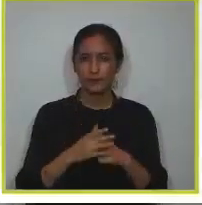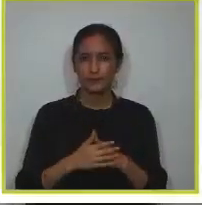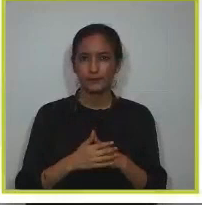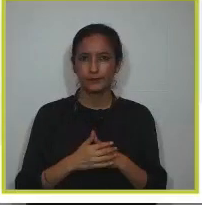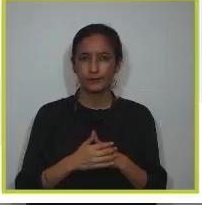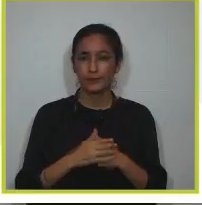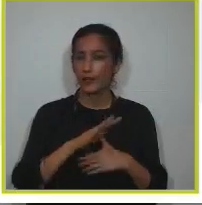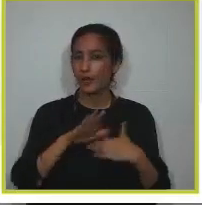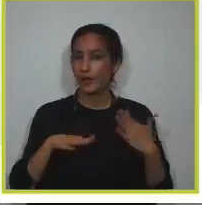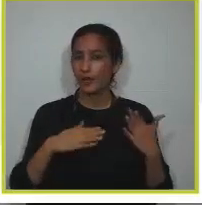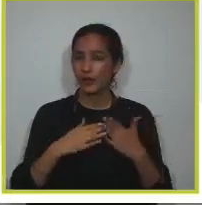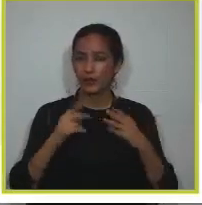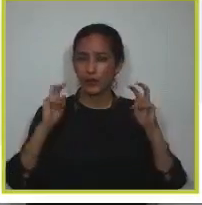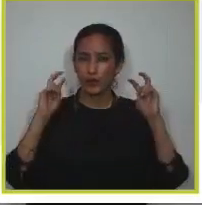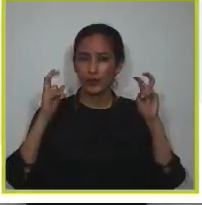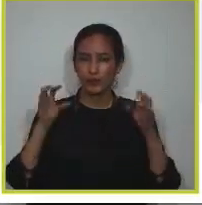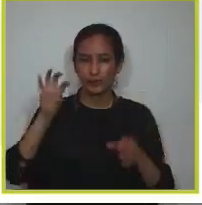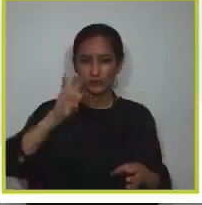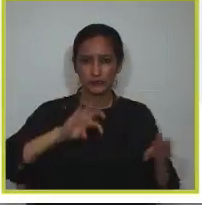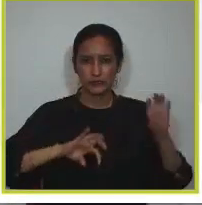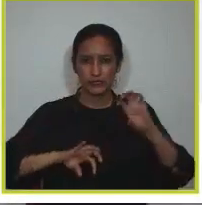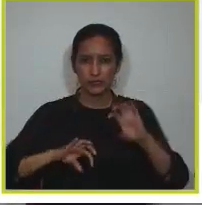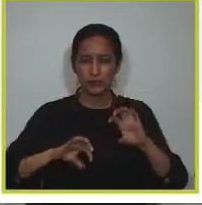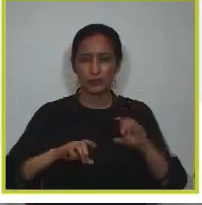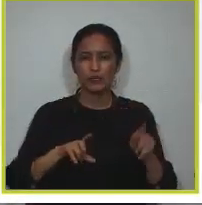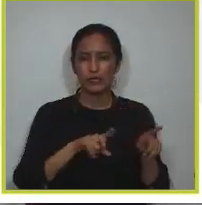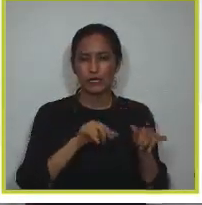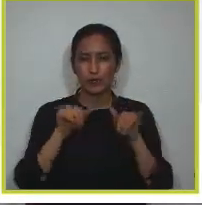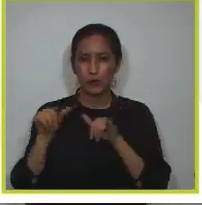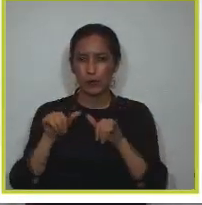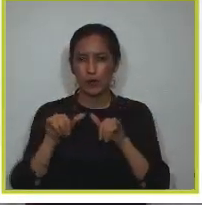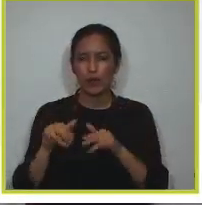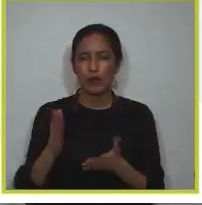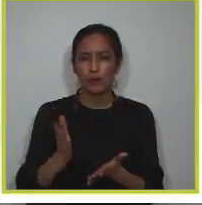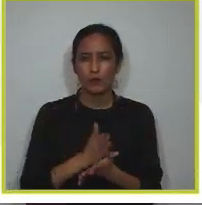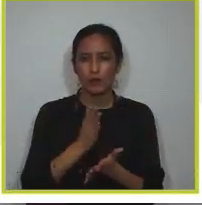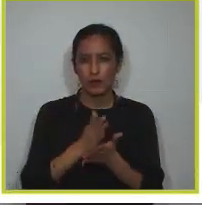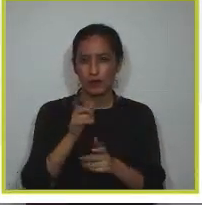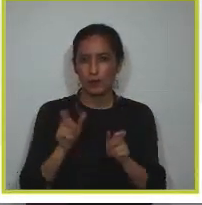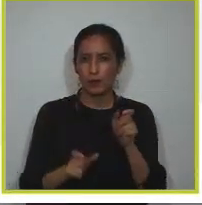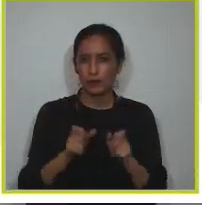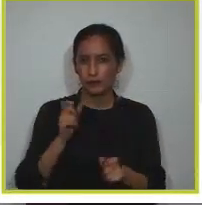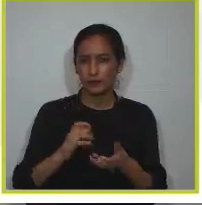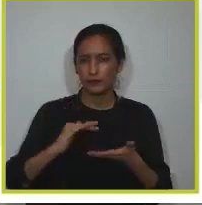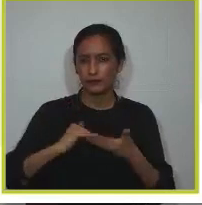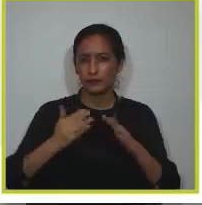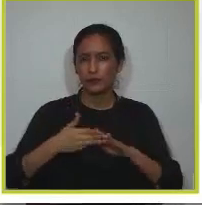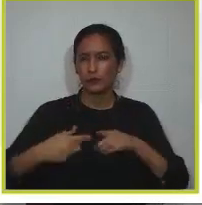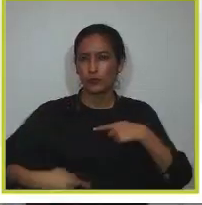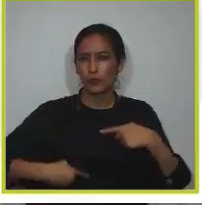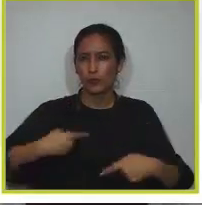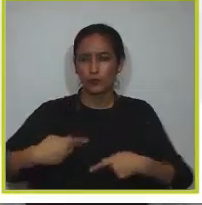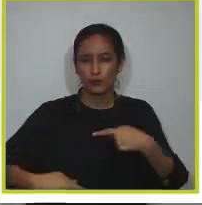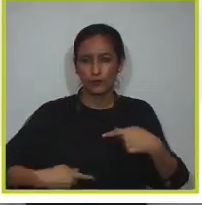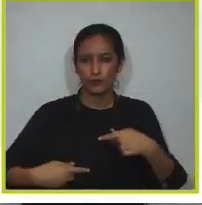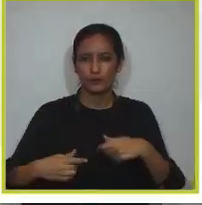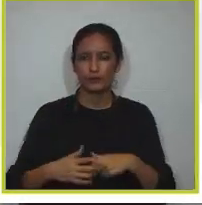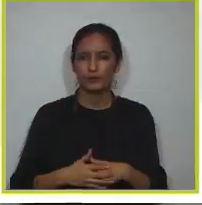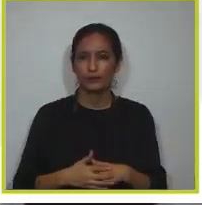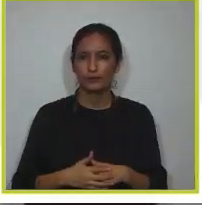involucrar el tema científico en problemas sociales que nos aquejan día a día y en este caso